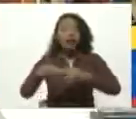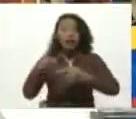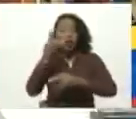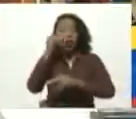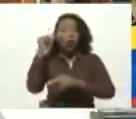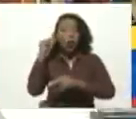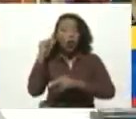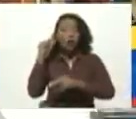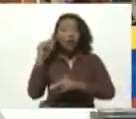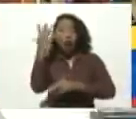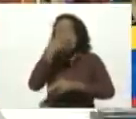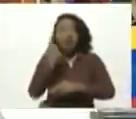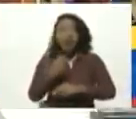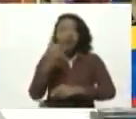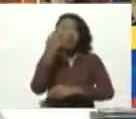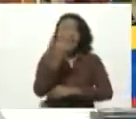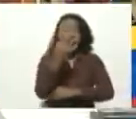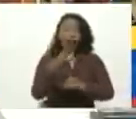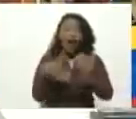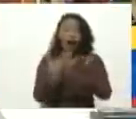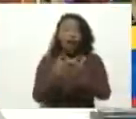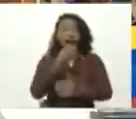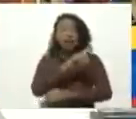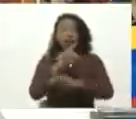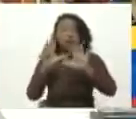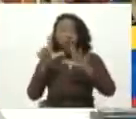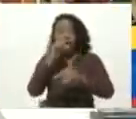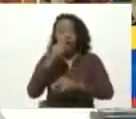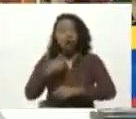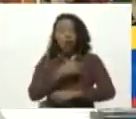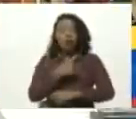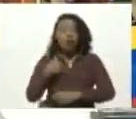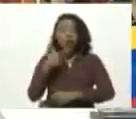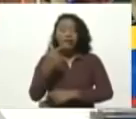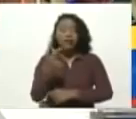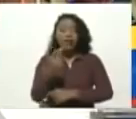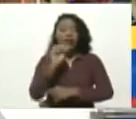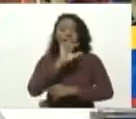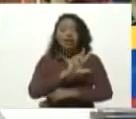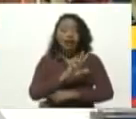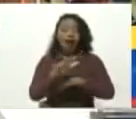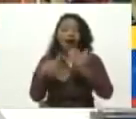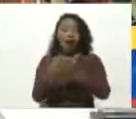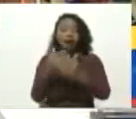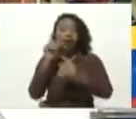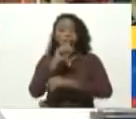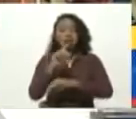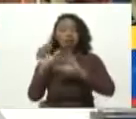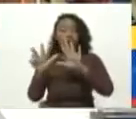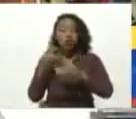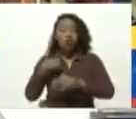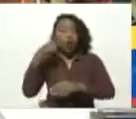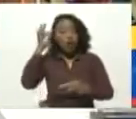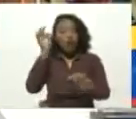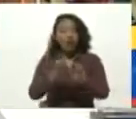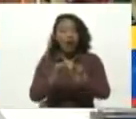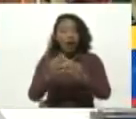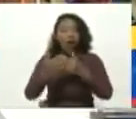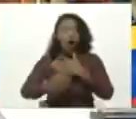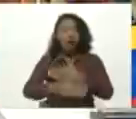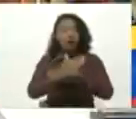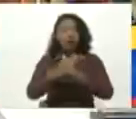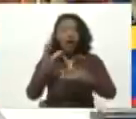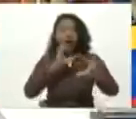y jóvenes de 3 a 18 años. Eso es lo que quería decir, de 3 a 18 años. Y tengo mucha fe en los avances